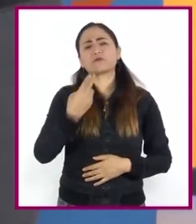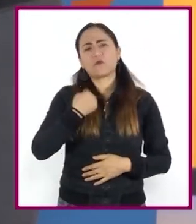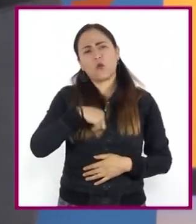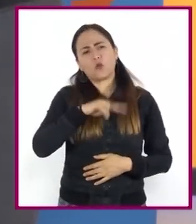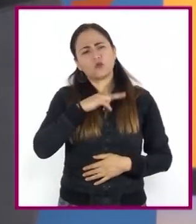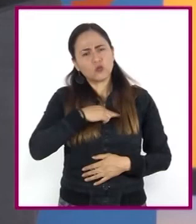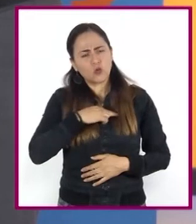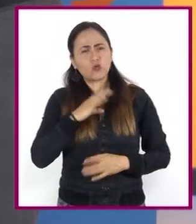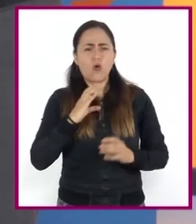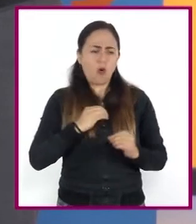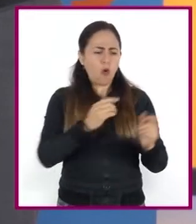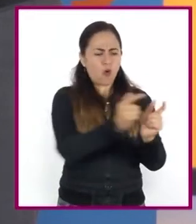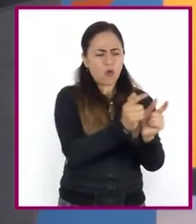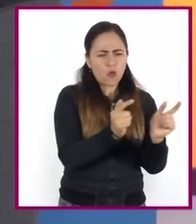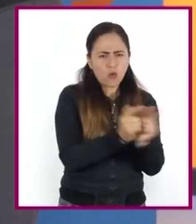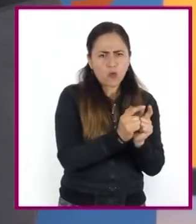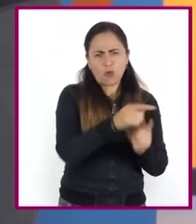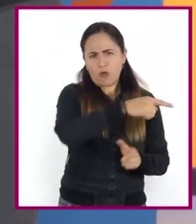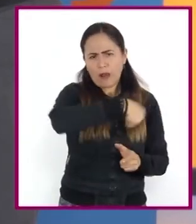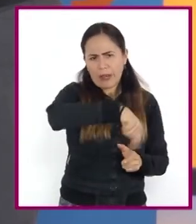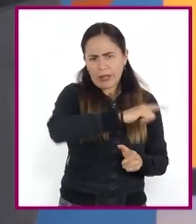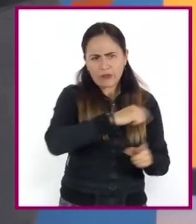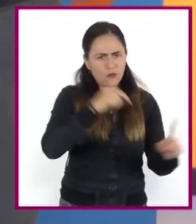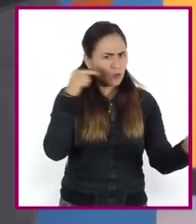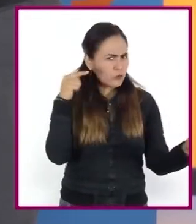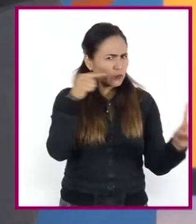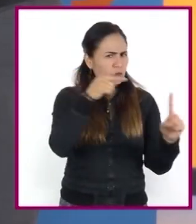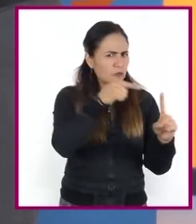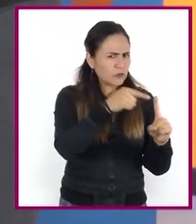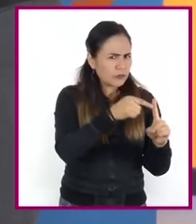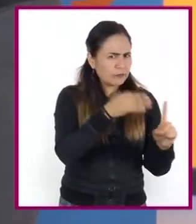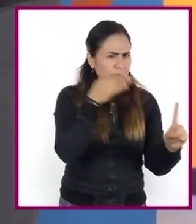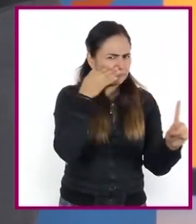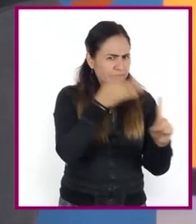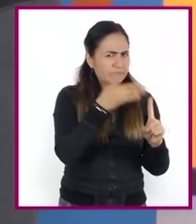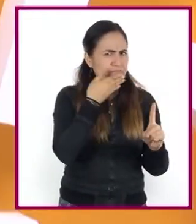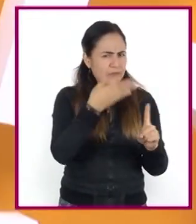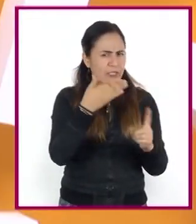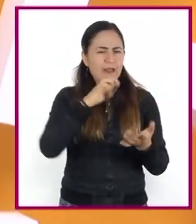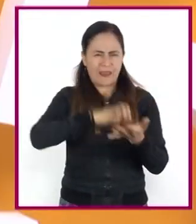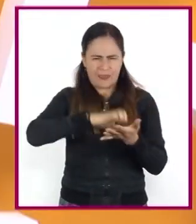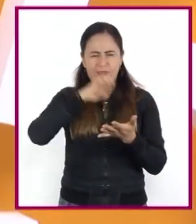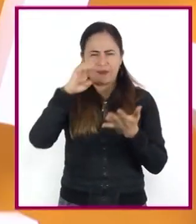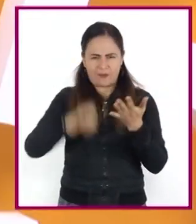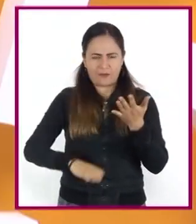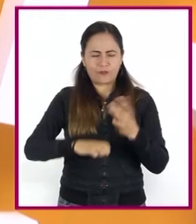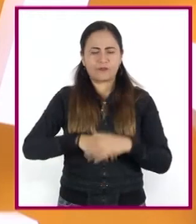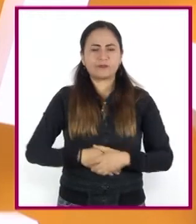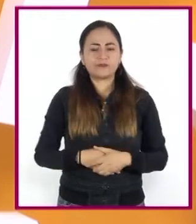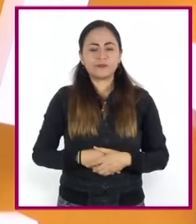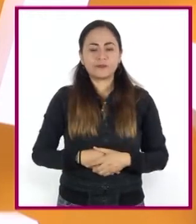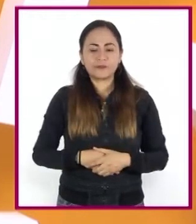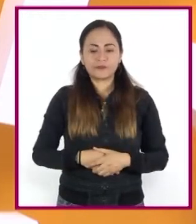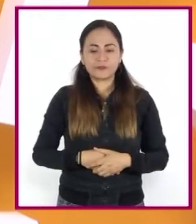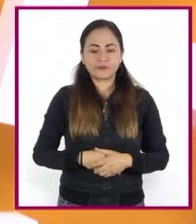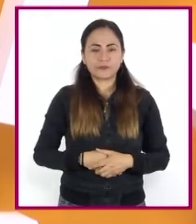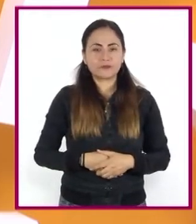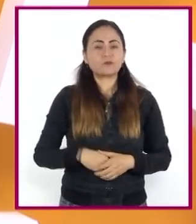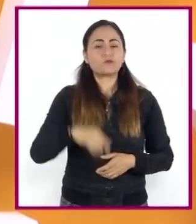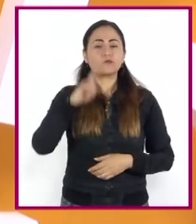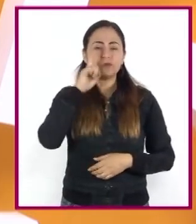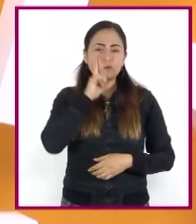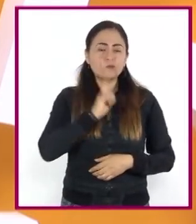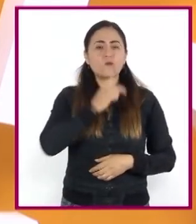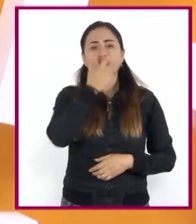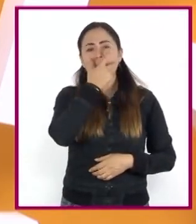un grupo de personas, siempre con un propósito bien definido. Analicemos un caso. Las y los